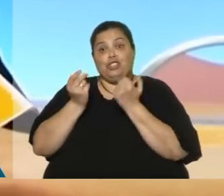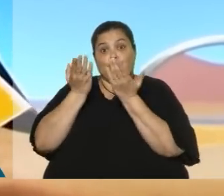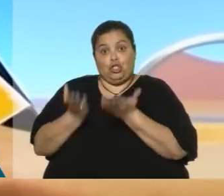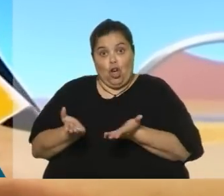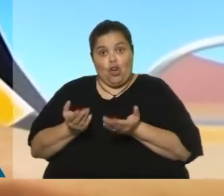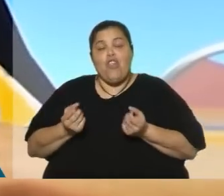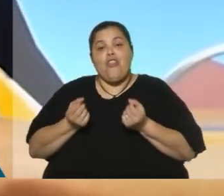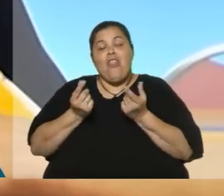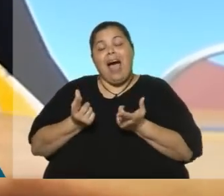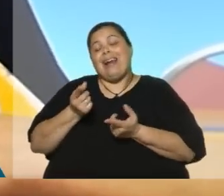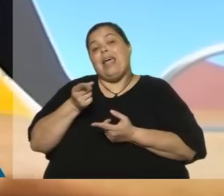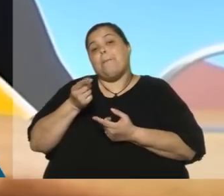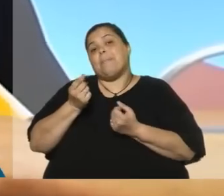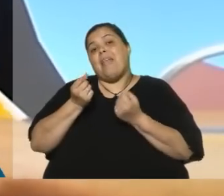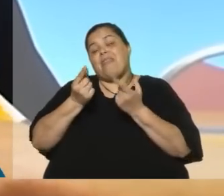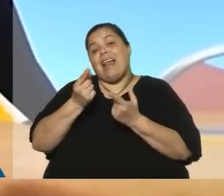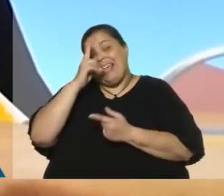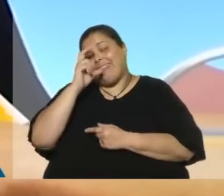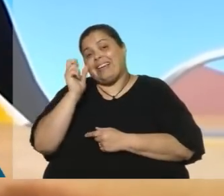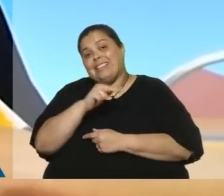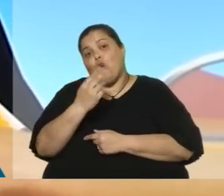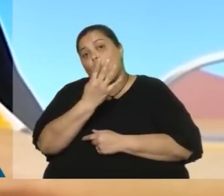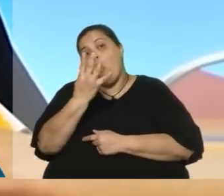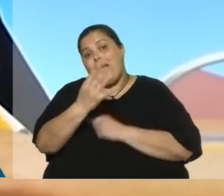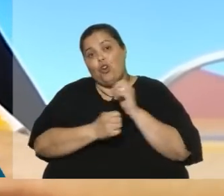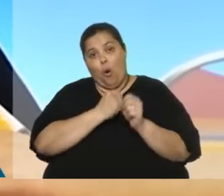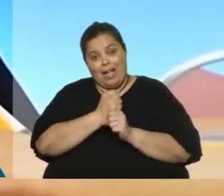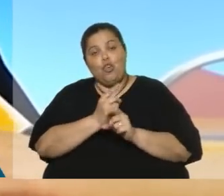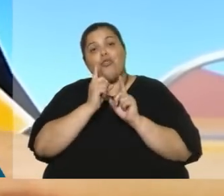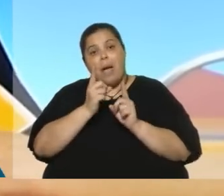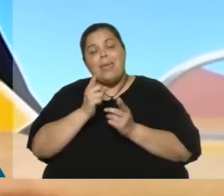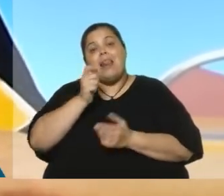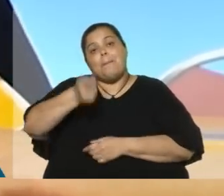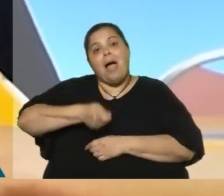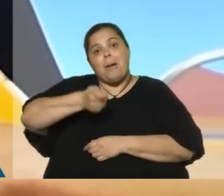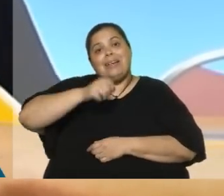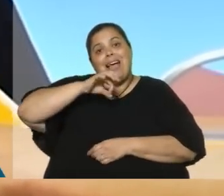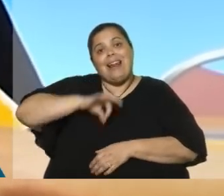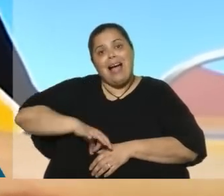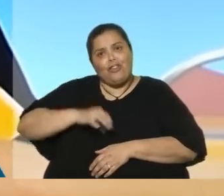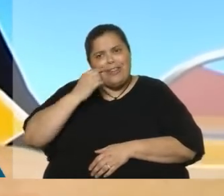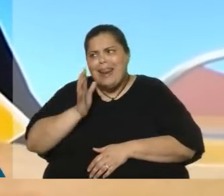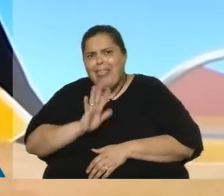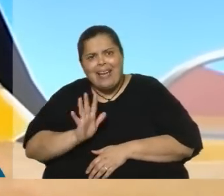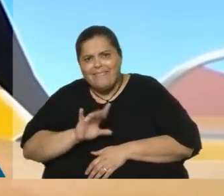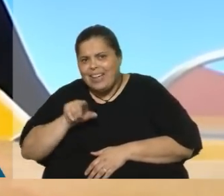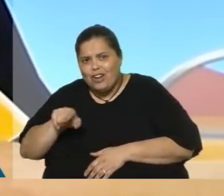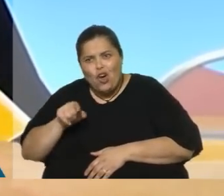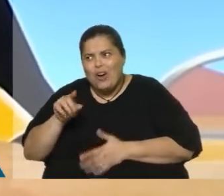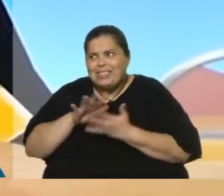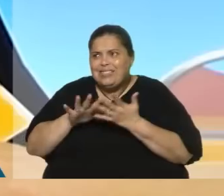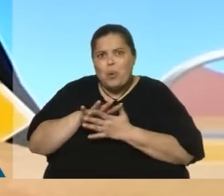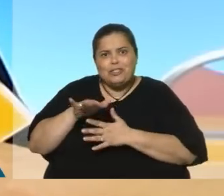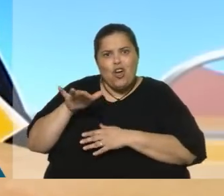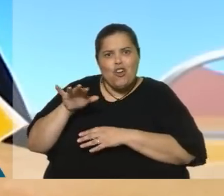una internación durante 4 años y un salario, desviando fondos, puede tener algo que ver con el señor Astesiano?